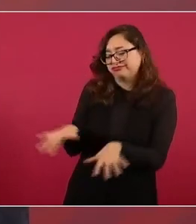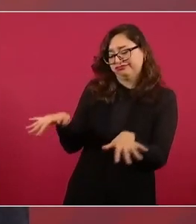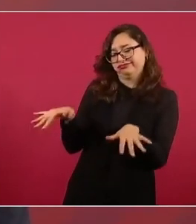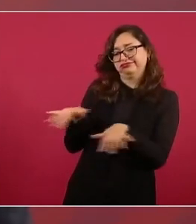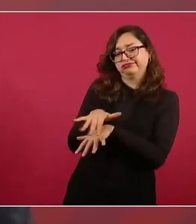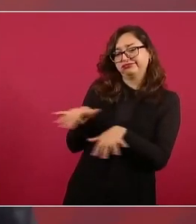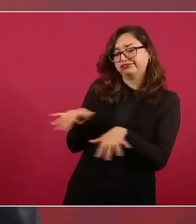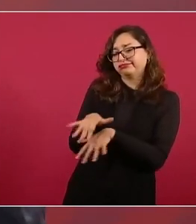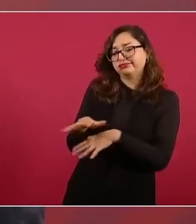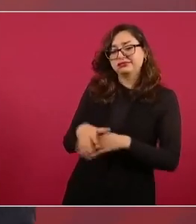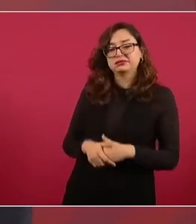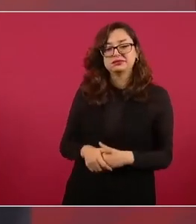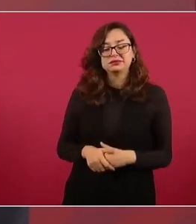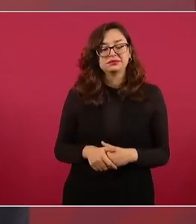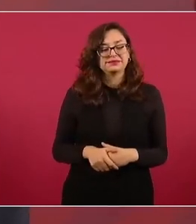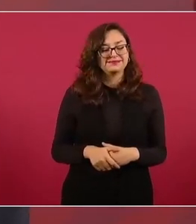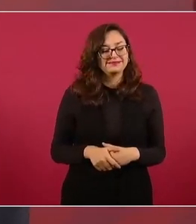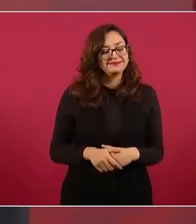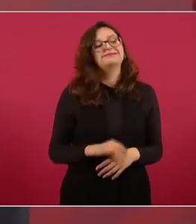Claro